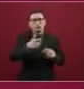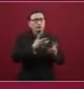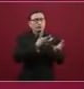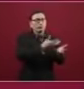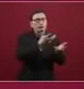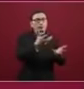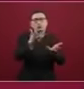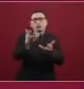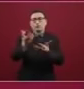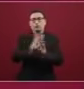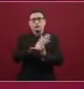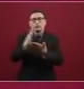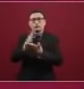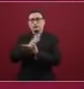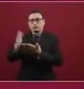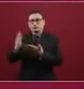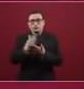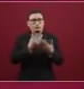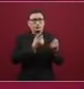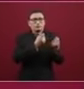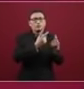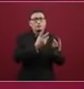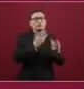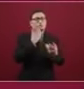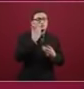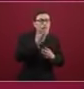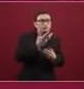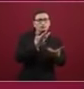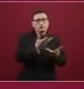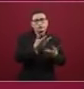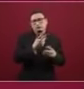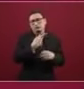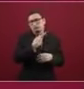podido y a veces lo que ha querido sin una